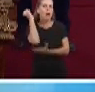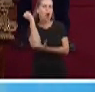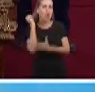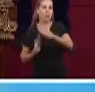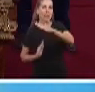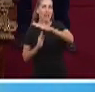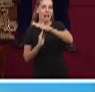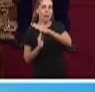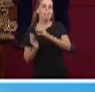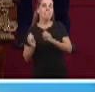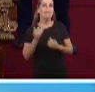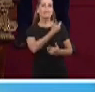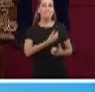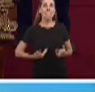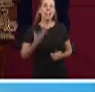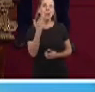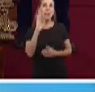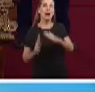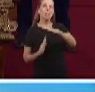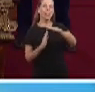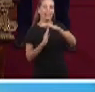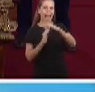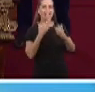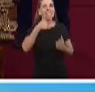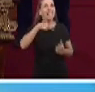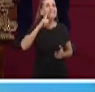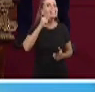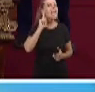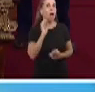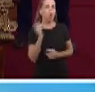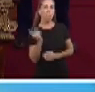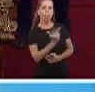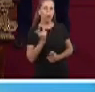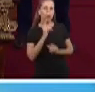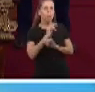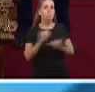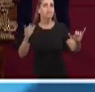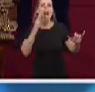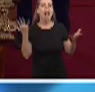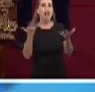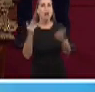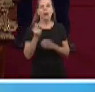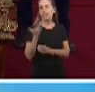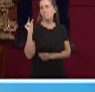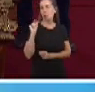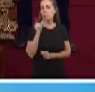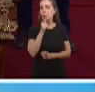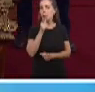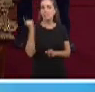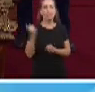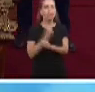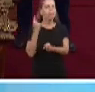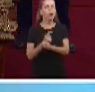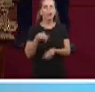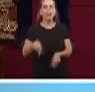dólares para poder afrontar importaciones. Y parte de esas importaciones son importantes porque son insumos